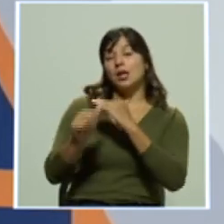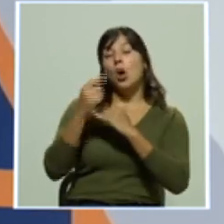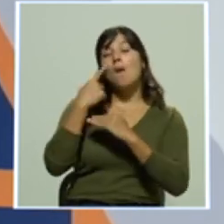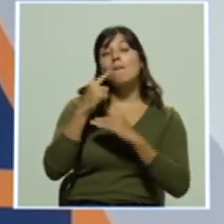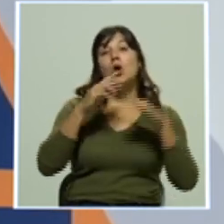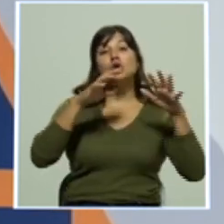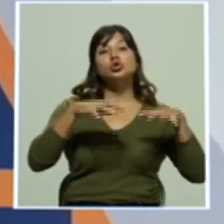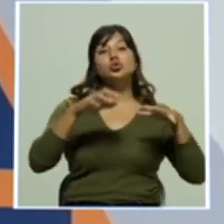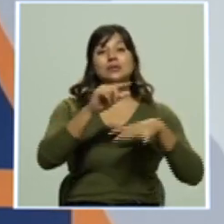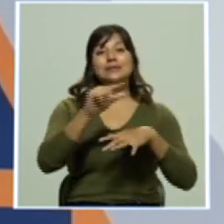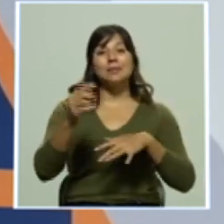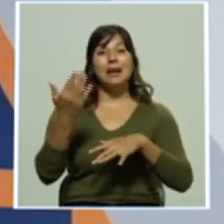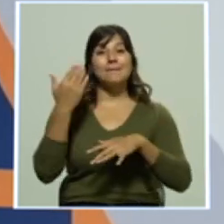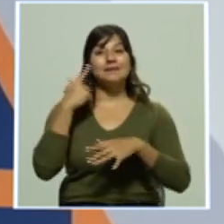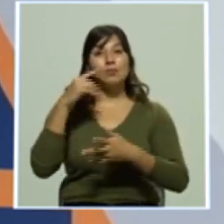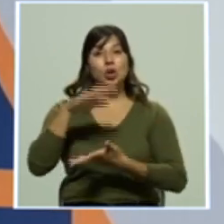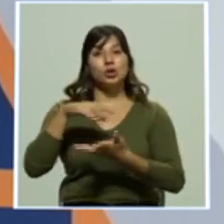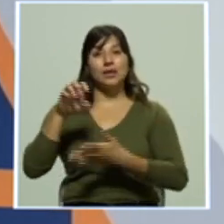tormenta tropical ETA.